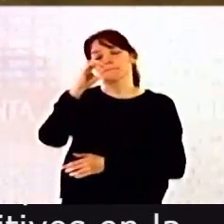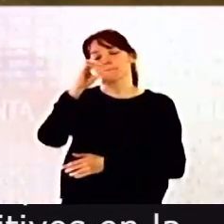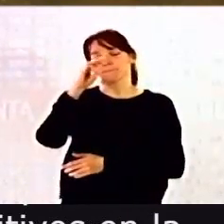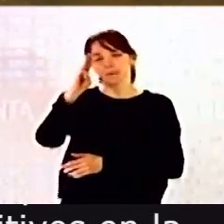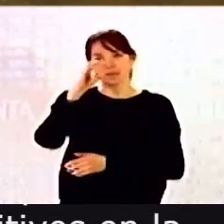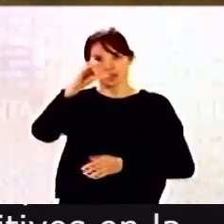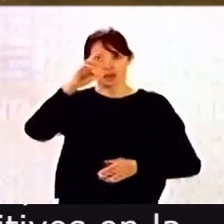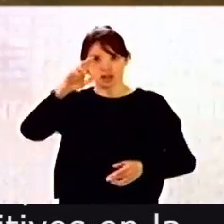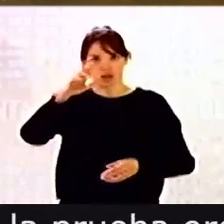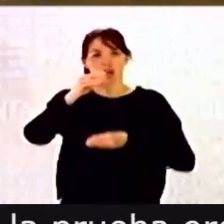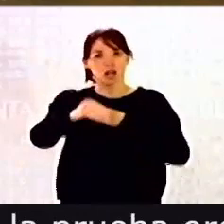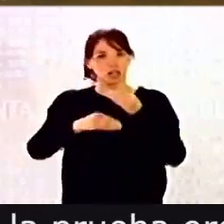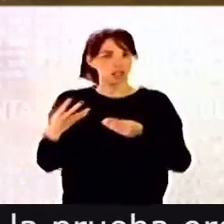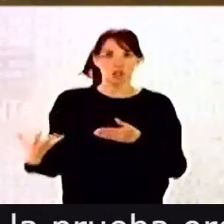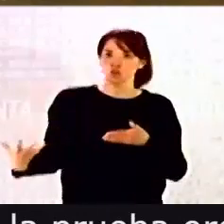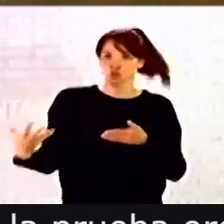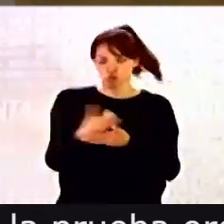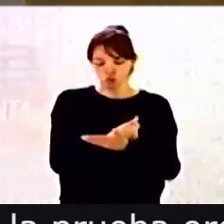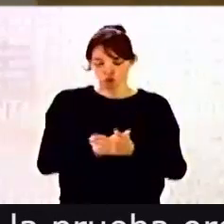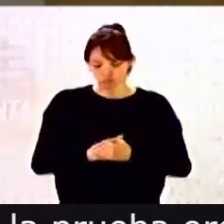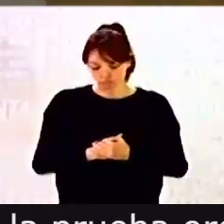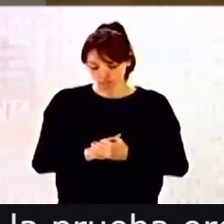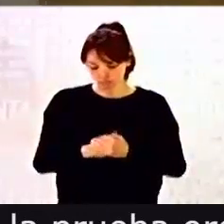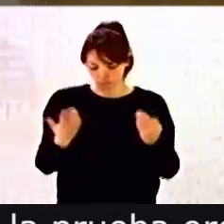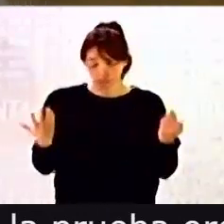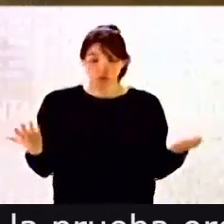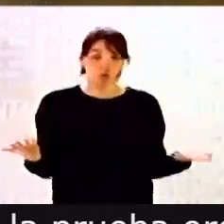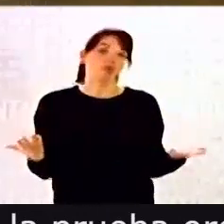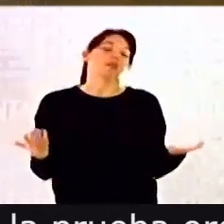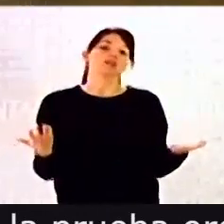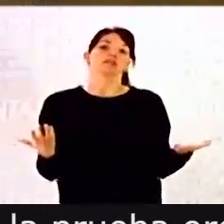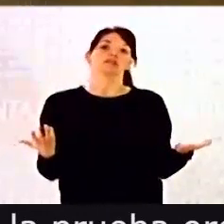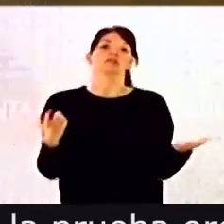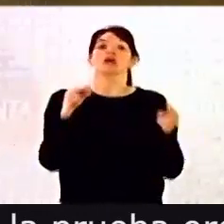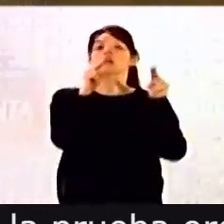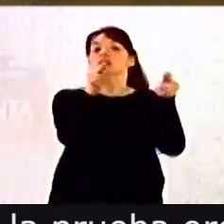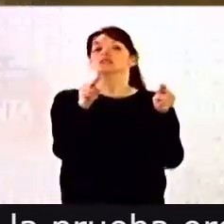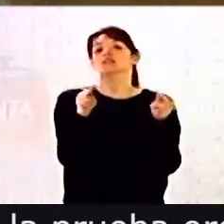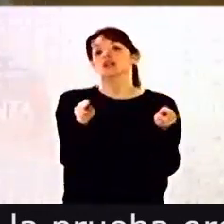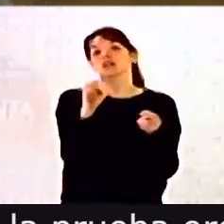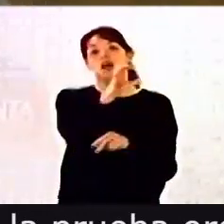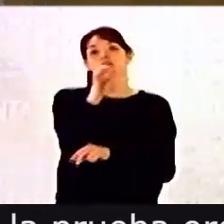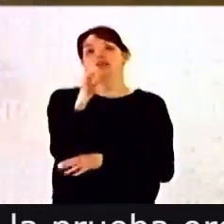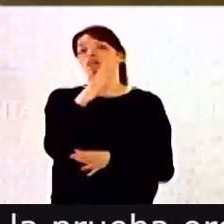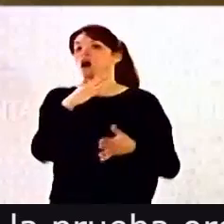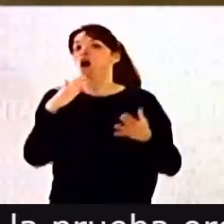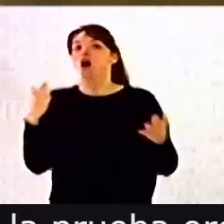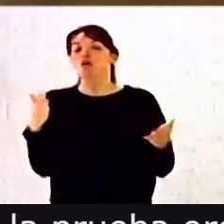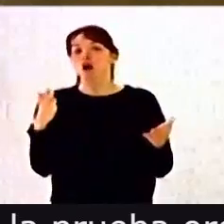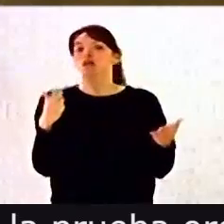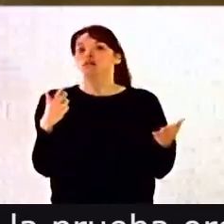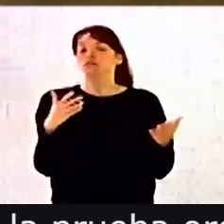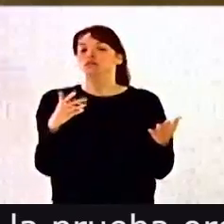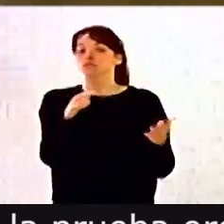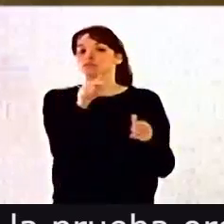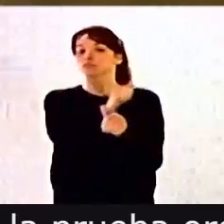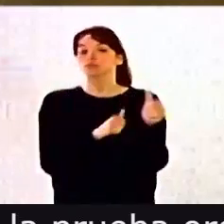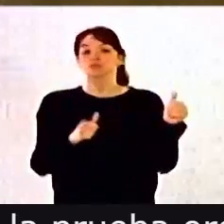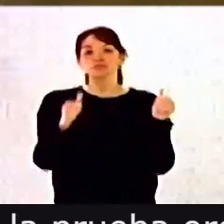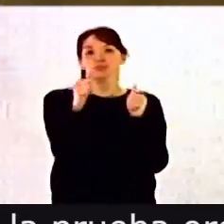PCR. Por lo tanto, es una de las residencias donde hoy deben estar